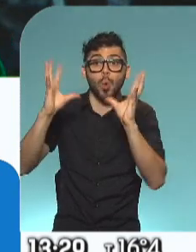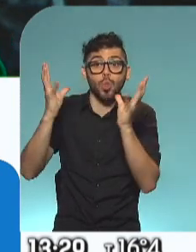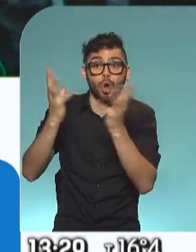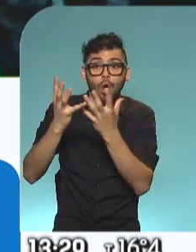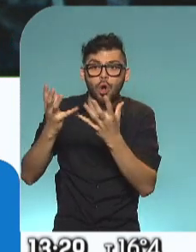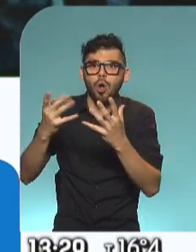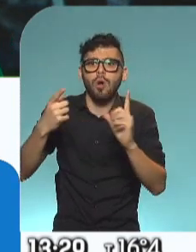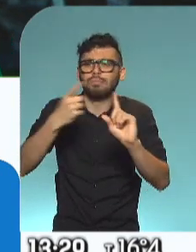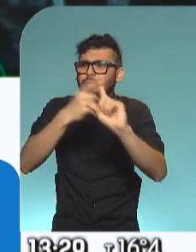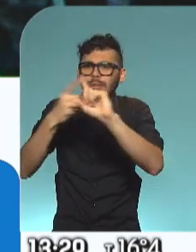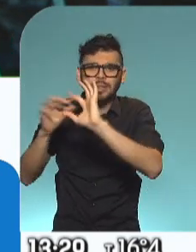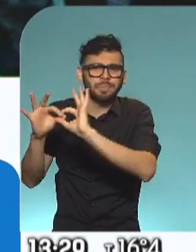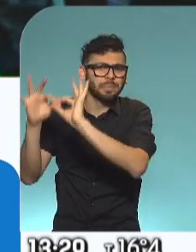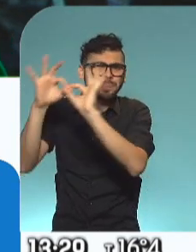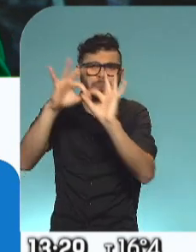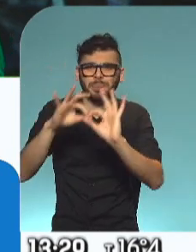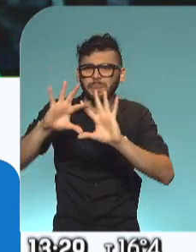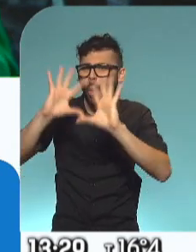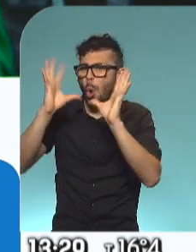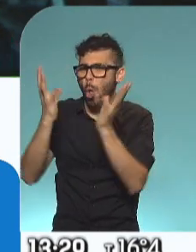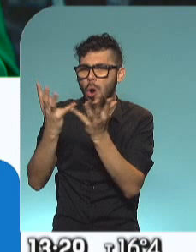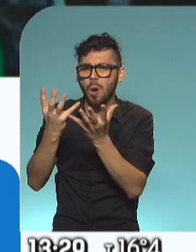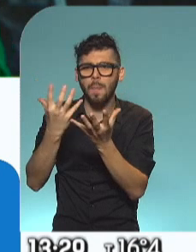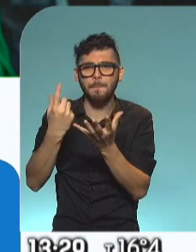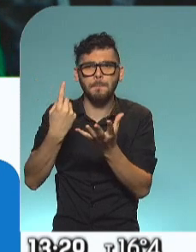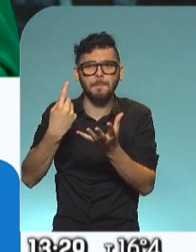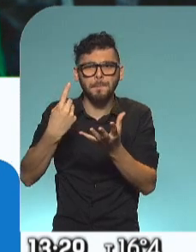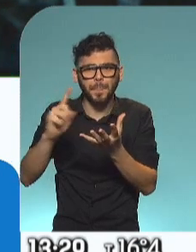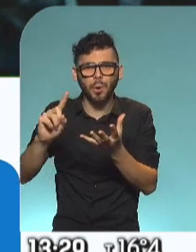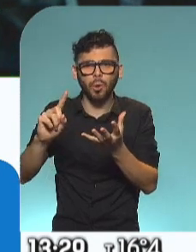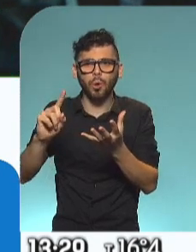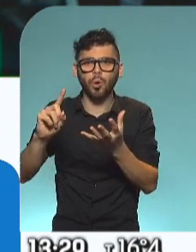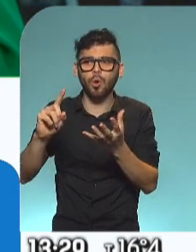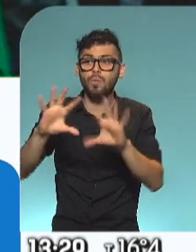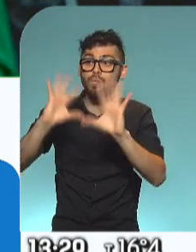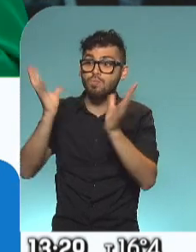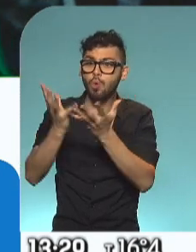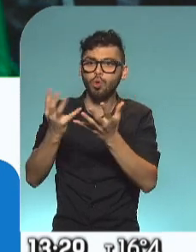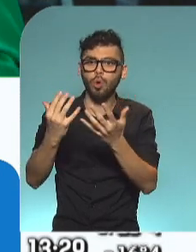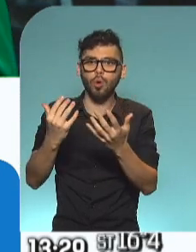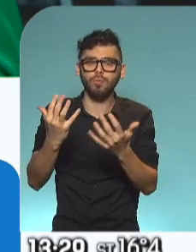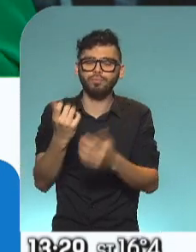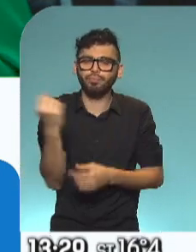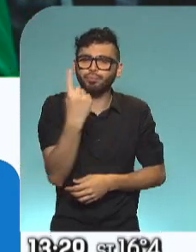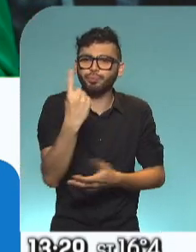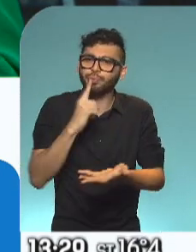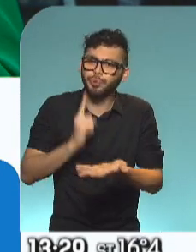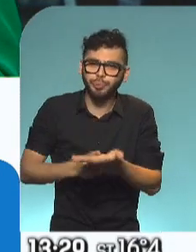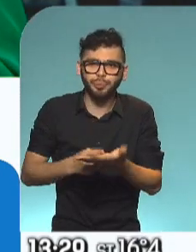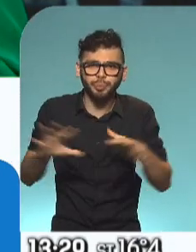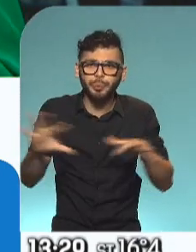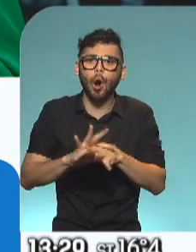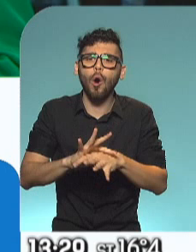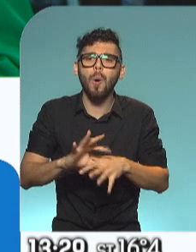totalmente interconectado, pero sin embargo no sé cuán eficientes han sido las respuestas globales a esta pandemia. ¿Cómo lo analiza usted?